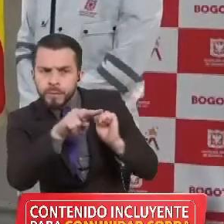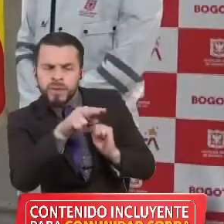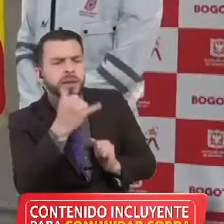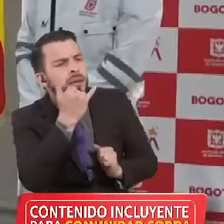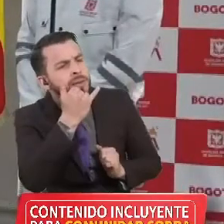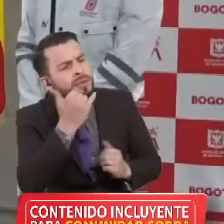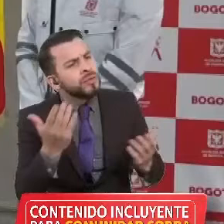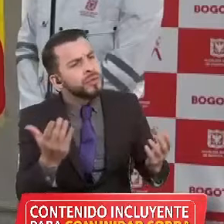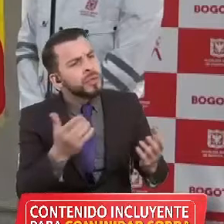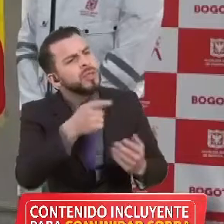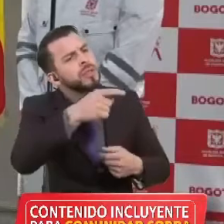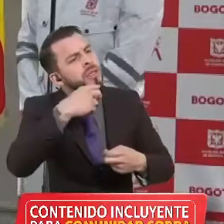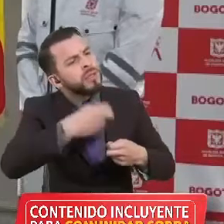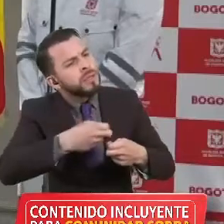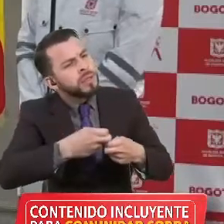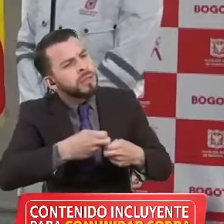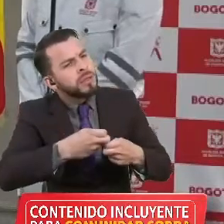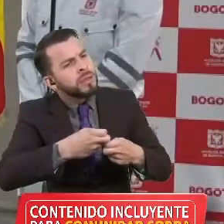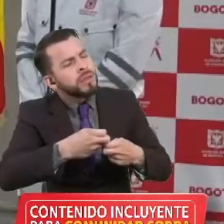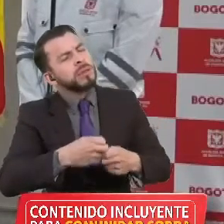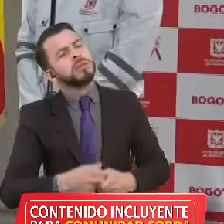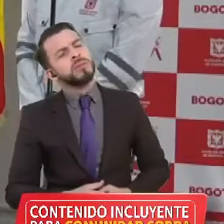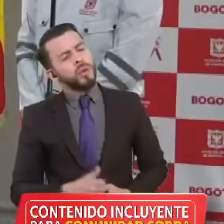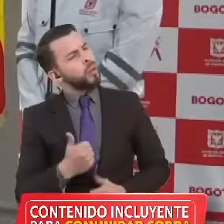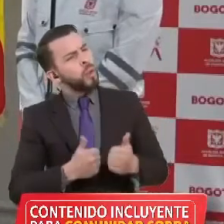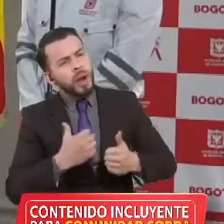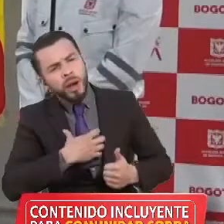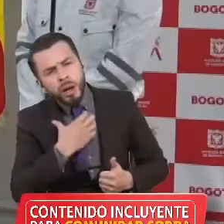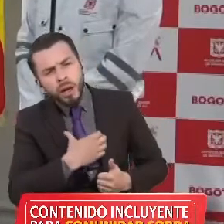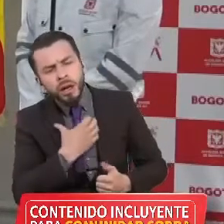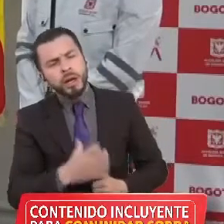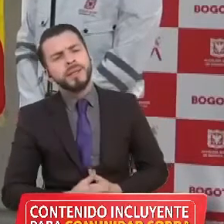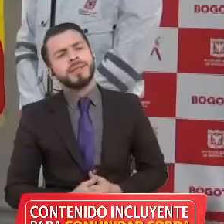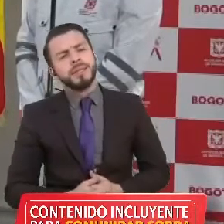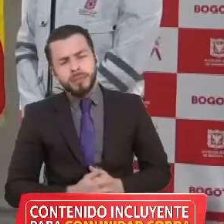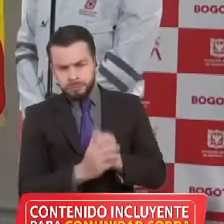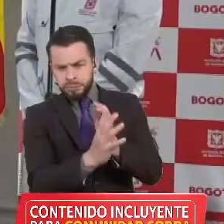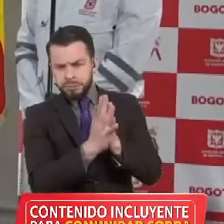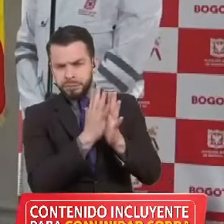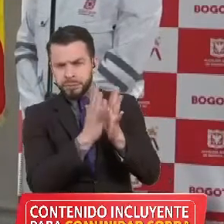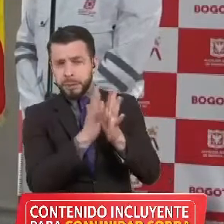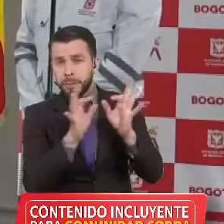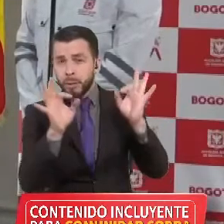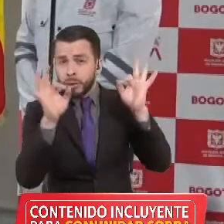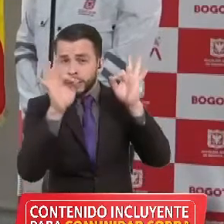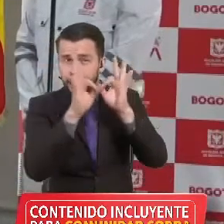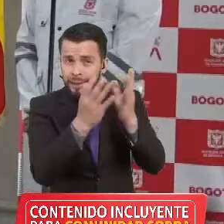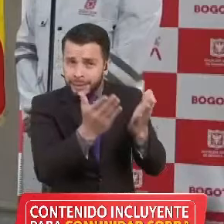el reclamo para que colombia sea una tierra de paz y de oportunidad para todas